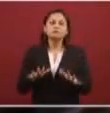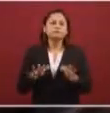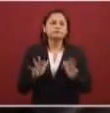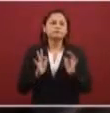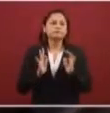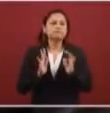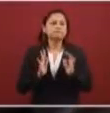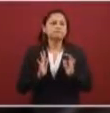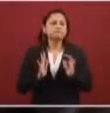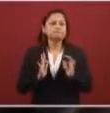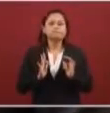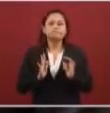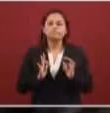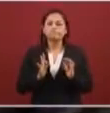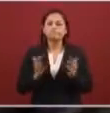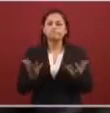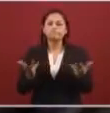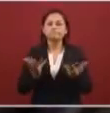aburrimiento,